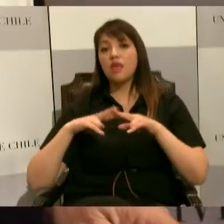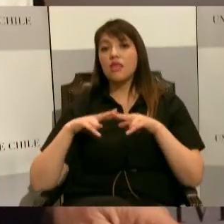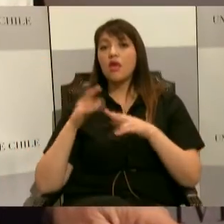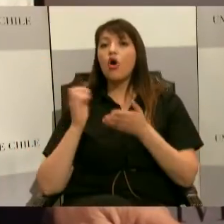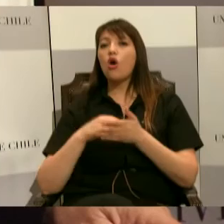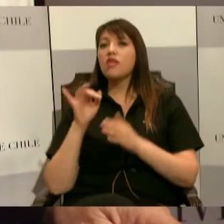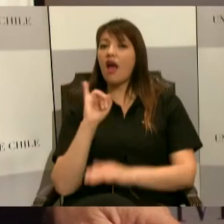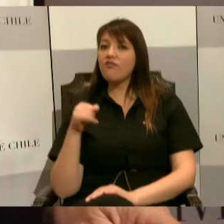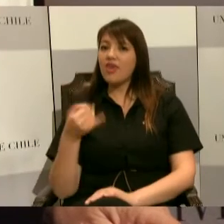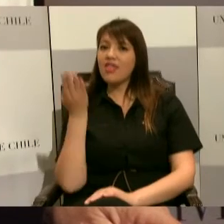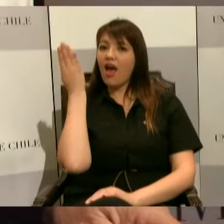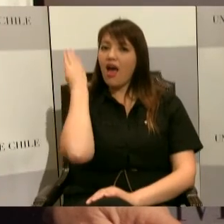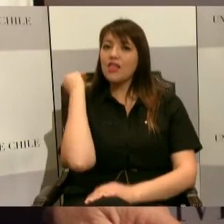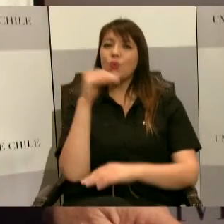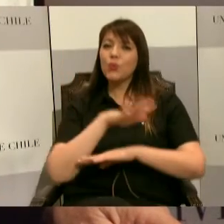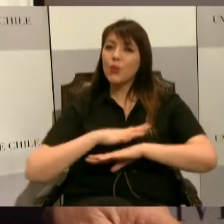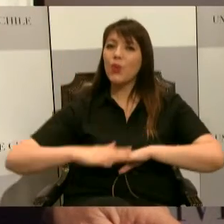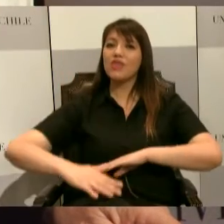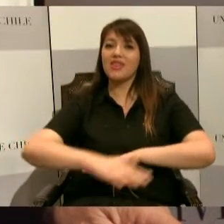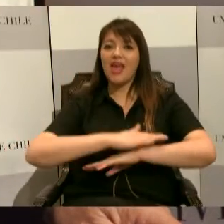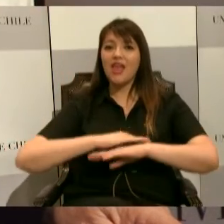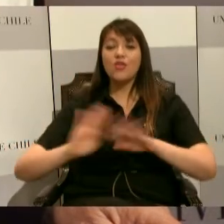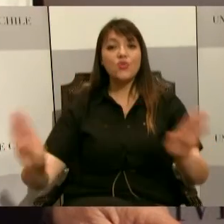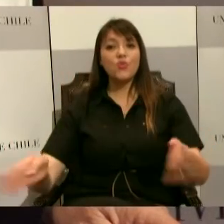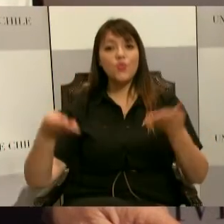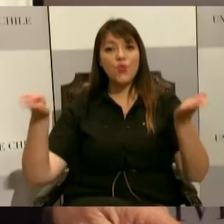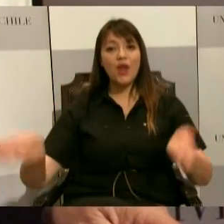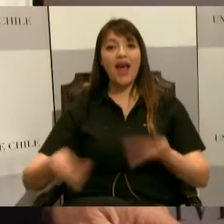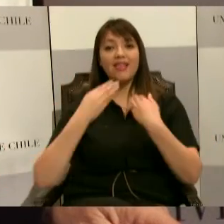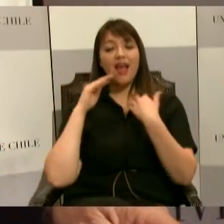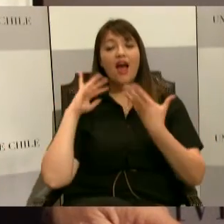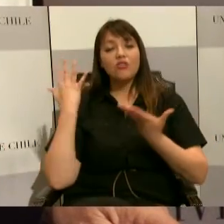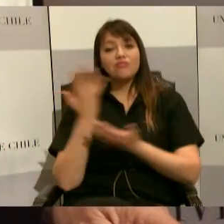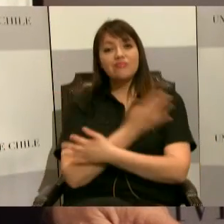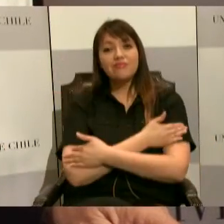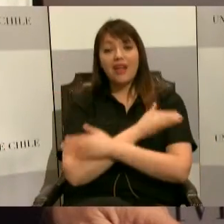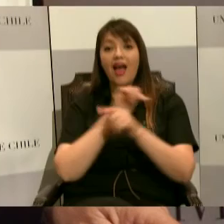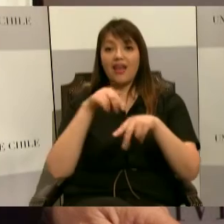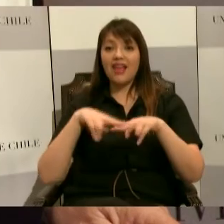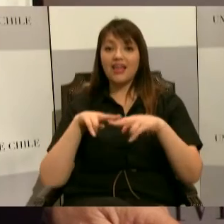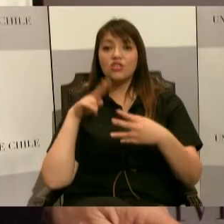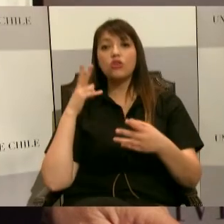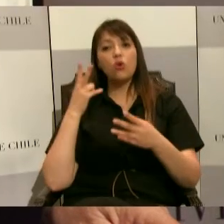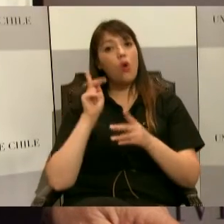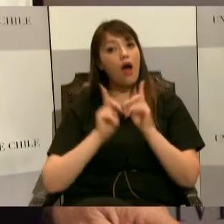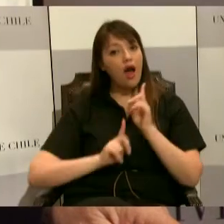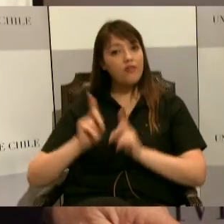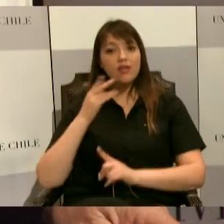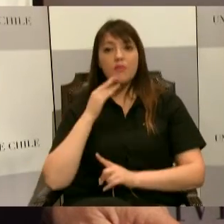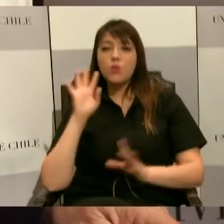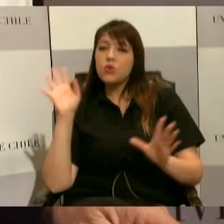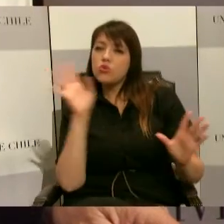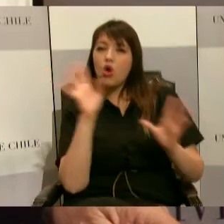de las veces en un contexto resonante, estimulante y acogedor, ya sea resistiendo a un